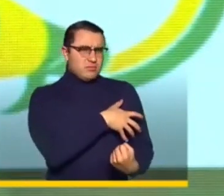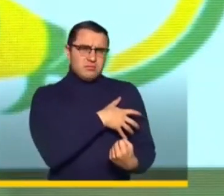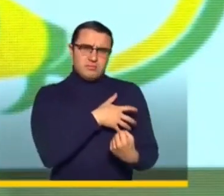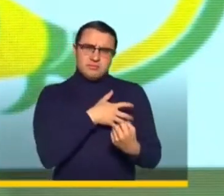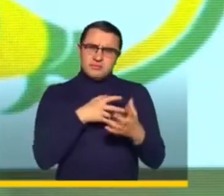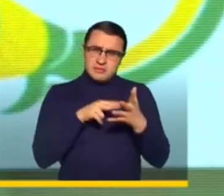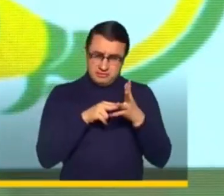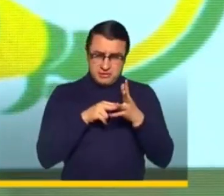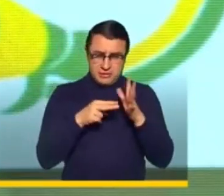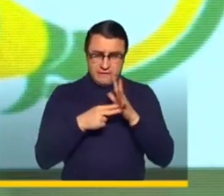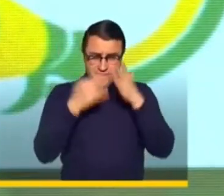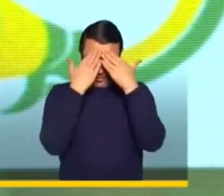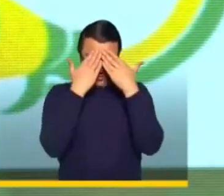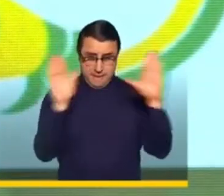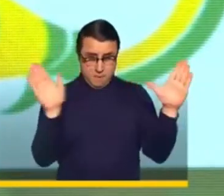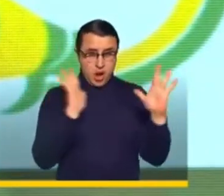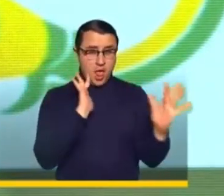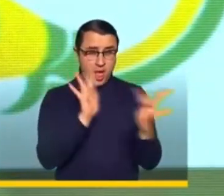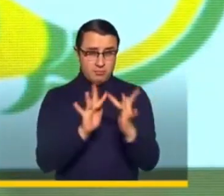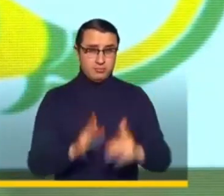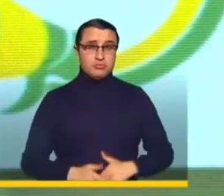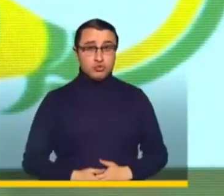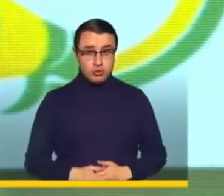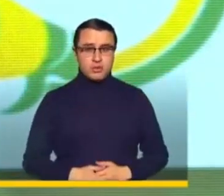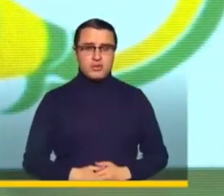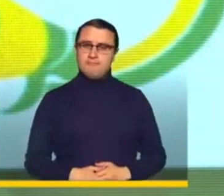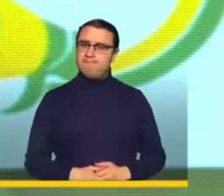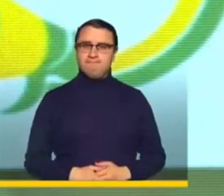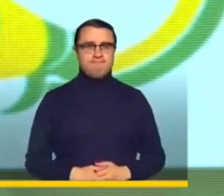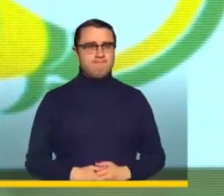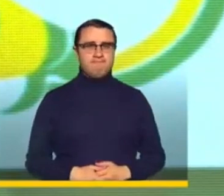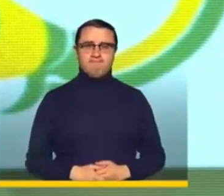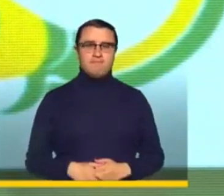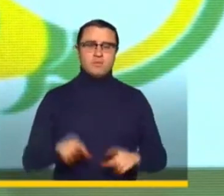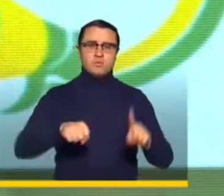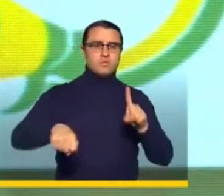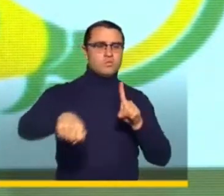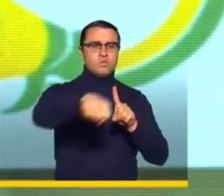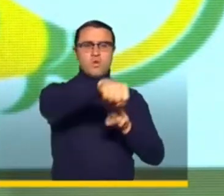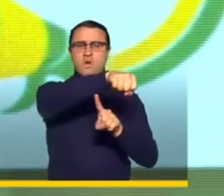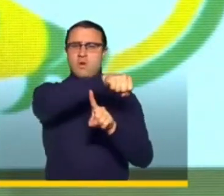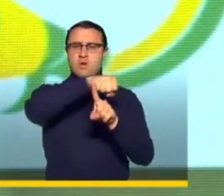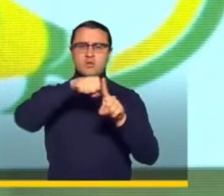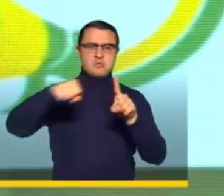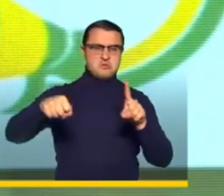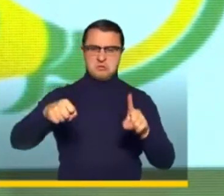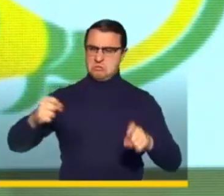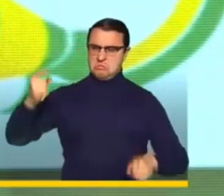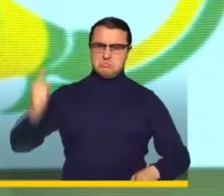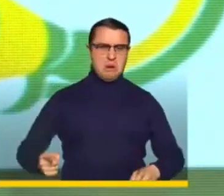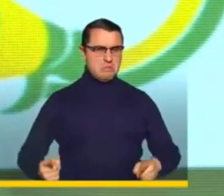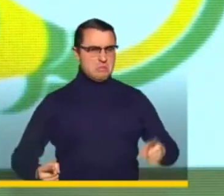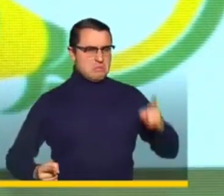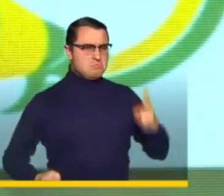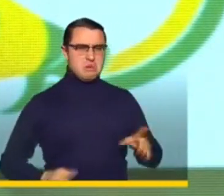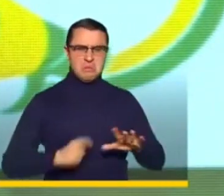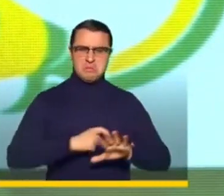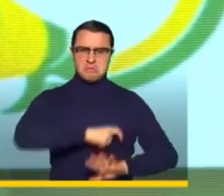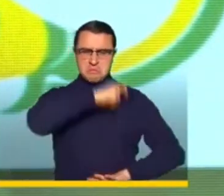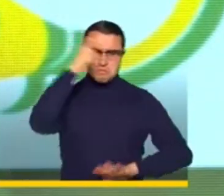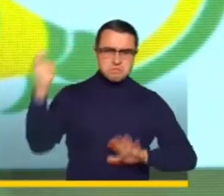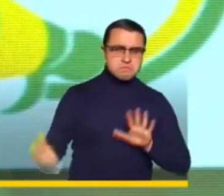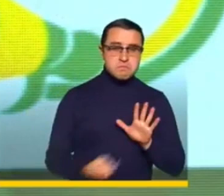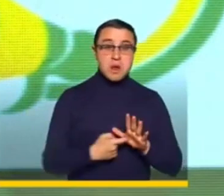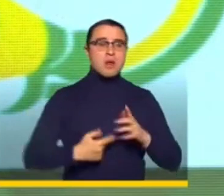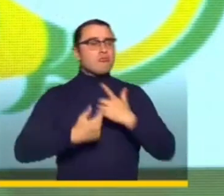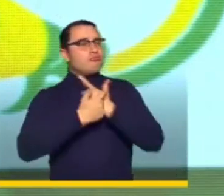no estamos en una democracia, estamos en una sociedad profundamente autoritaria, sin